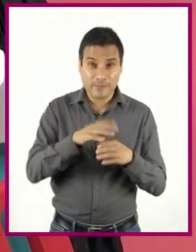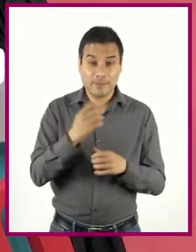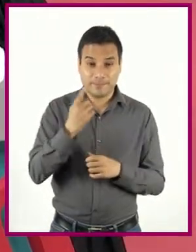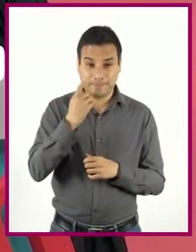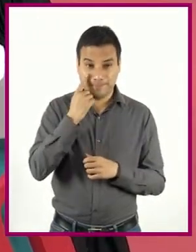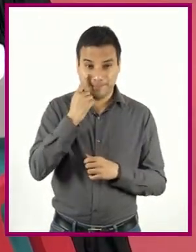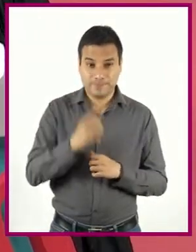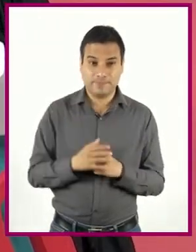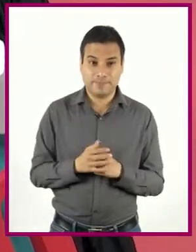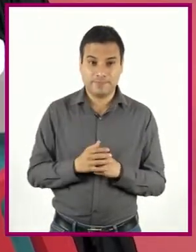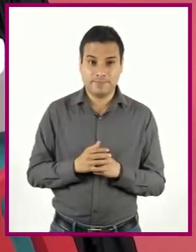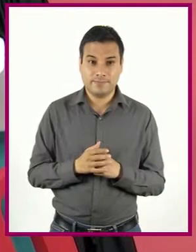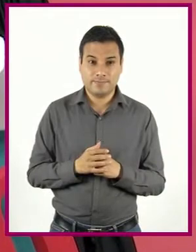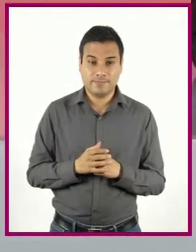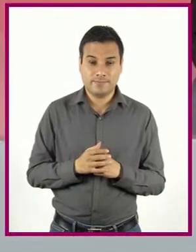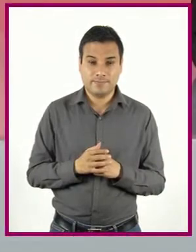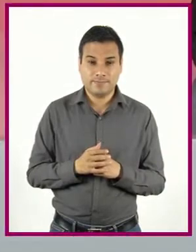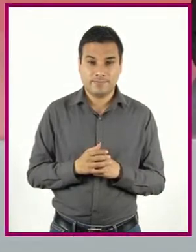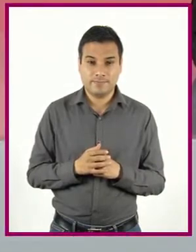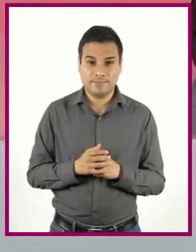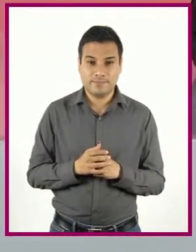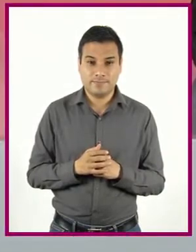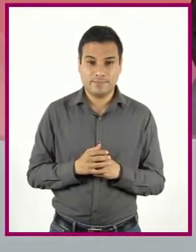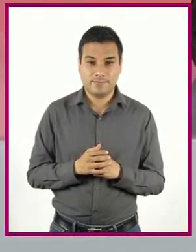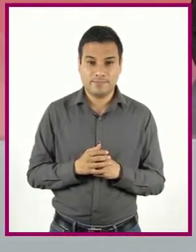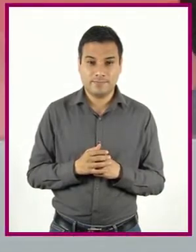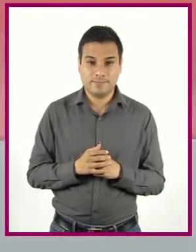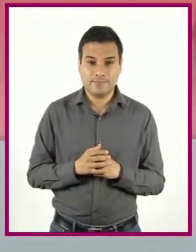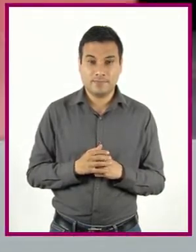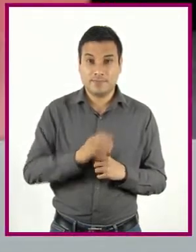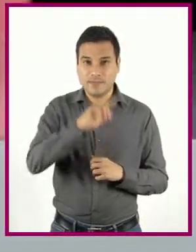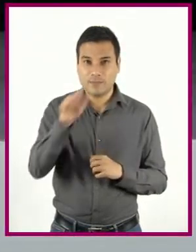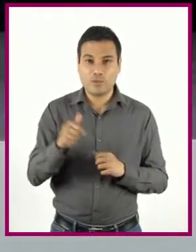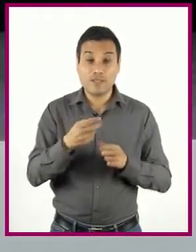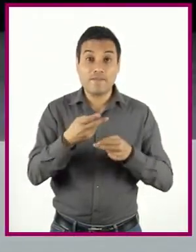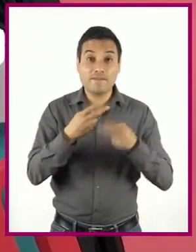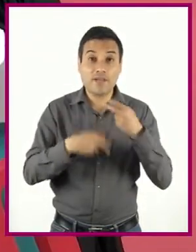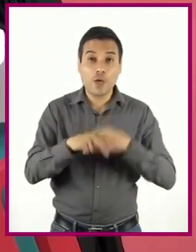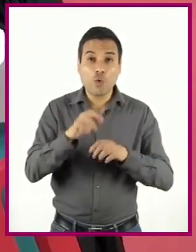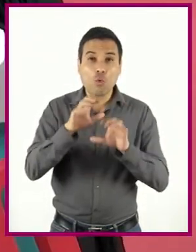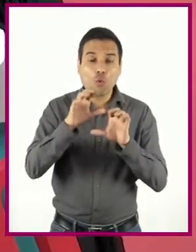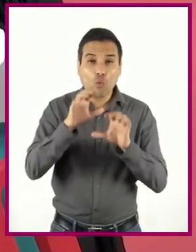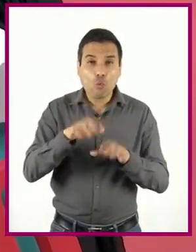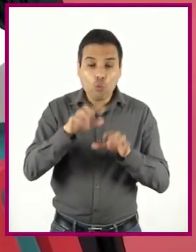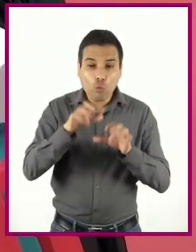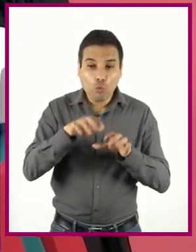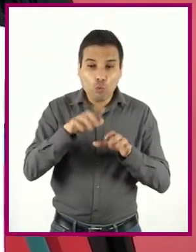bueno, los vidrios y listo. Creamos lluvia casera. O sea, precipitación